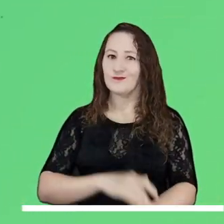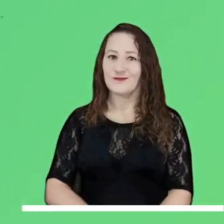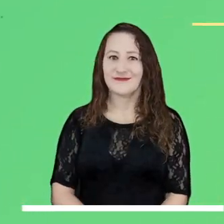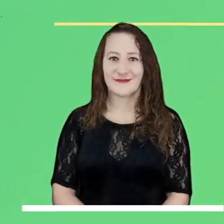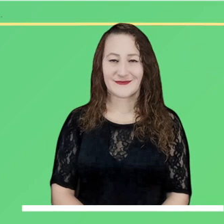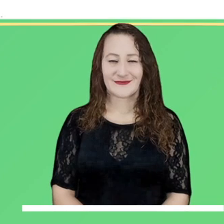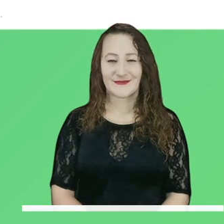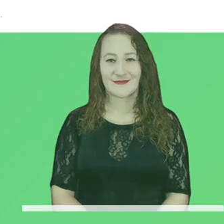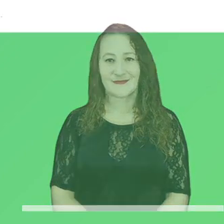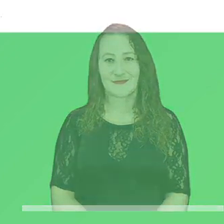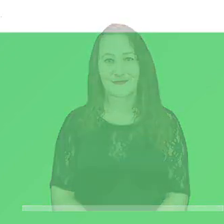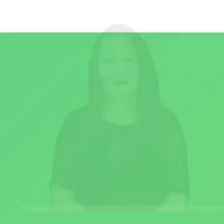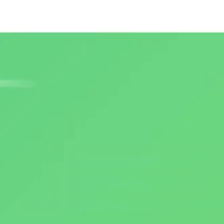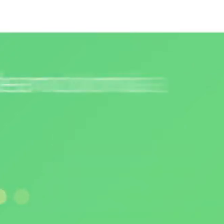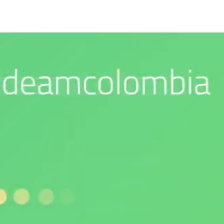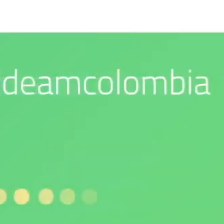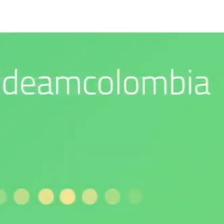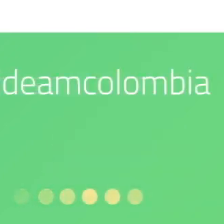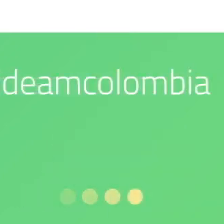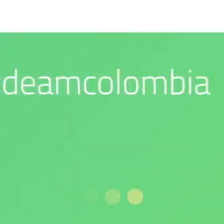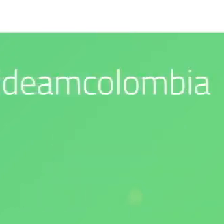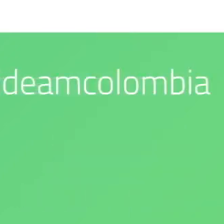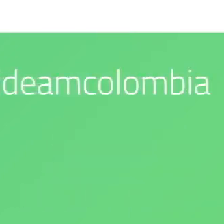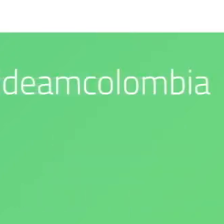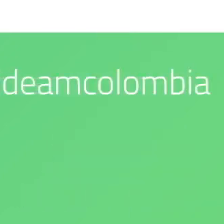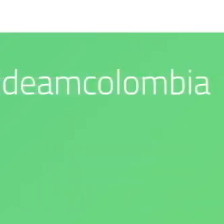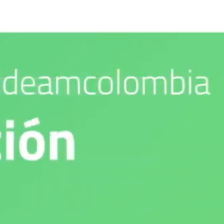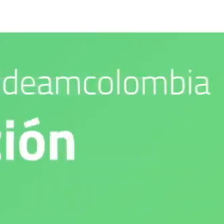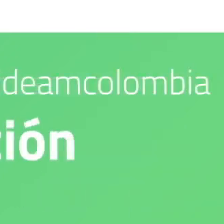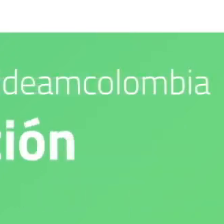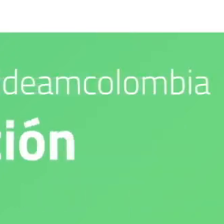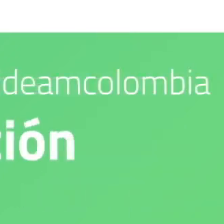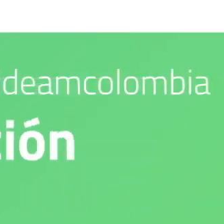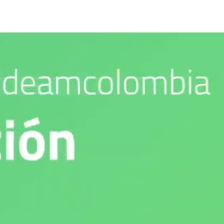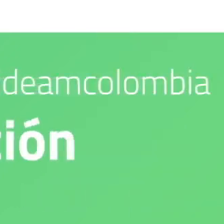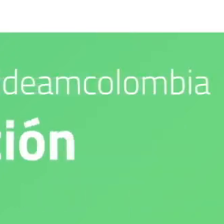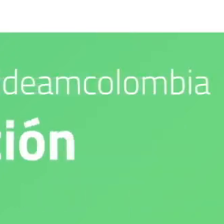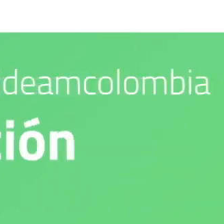Nuestro compromiso es con el medio ambiente. IDEAM es confianza y prevención.